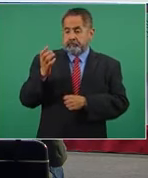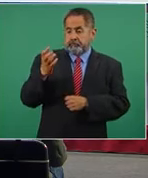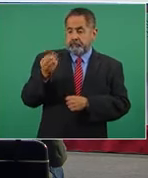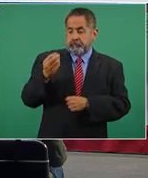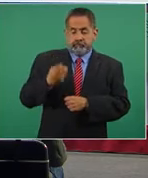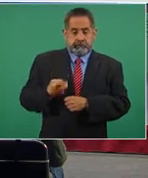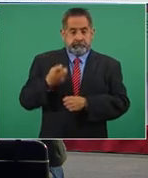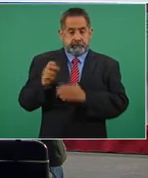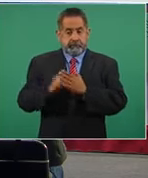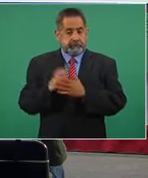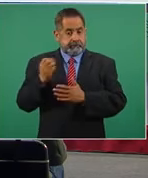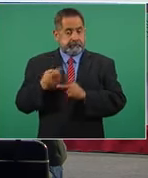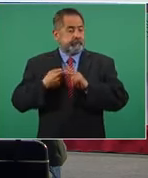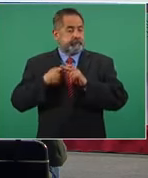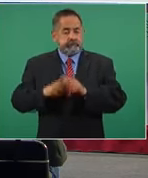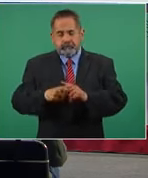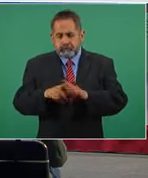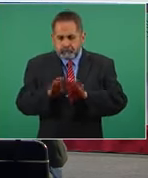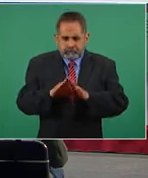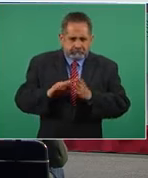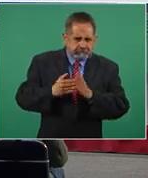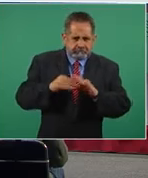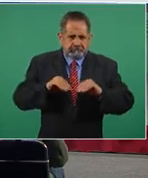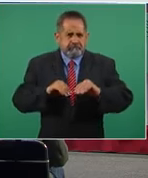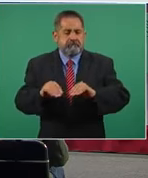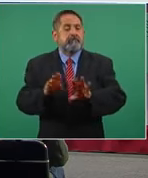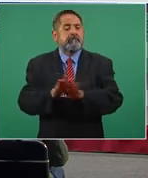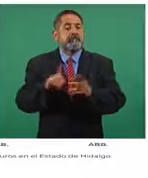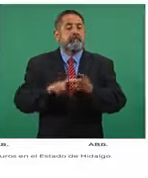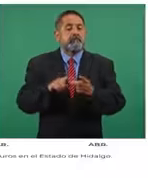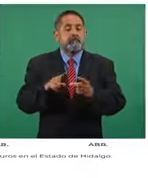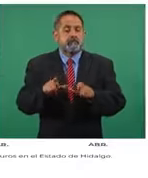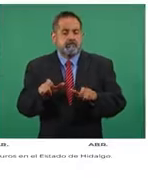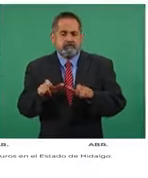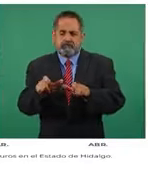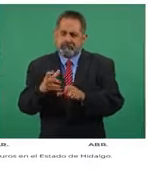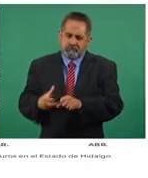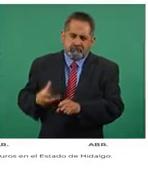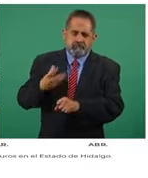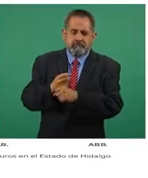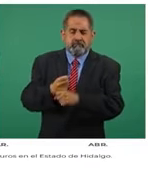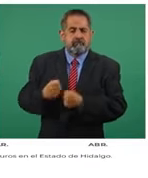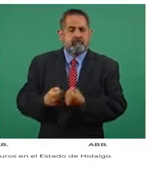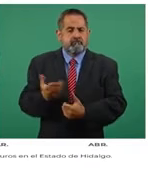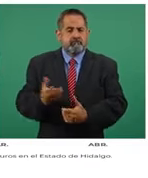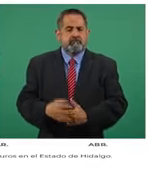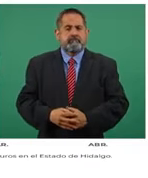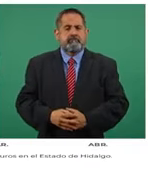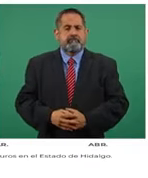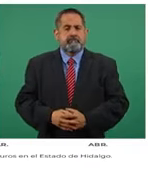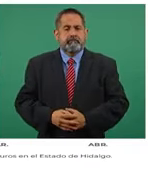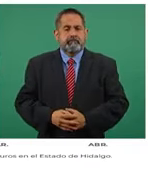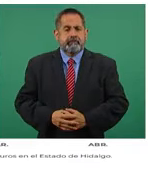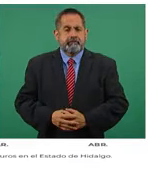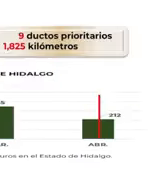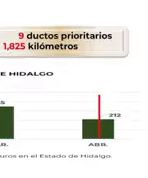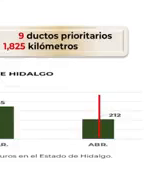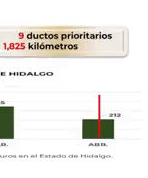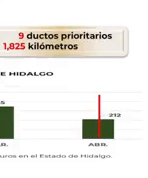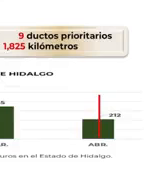este mes se inició una operación, un refuerzo de la operación que ya teníamos en Hidalgo buscando